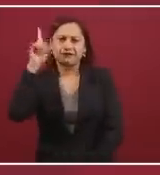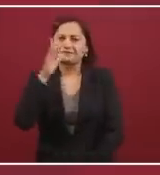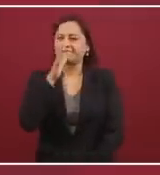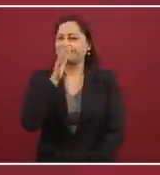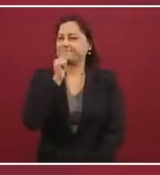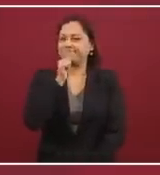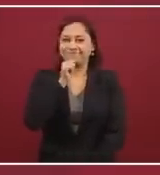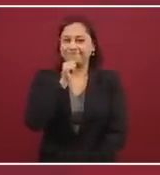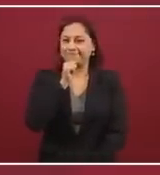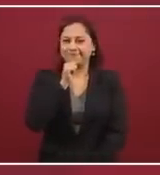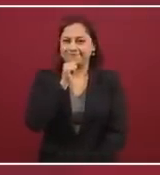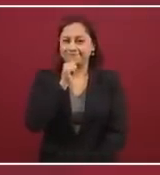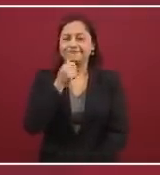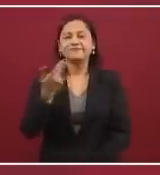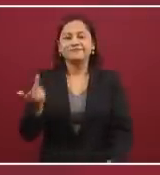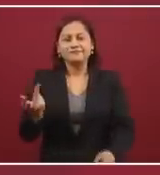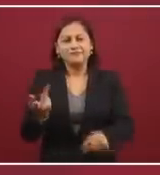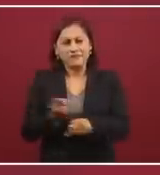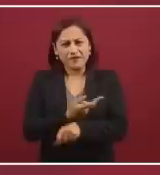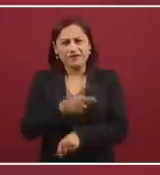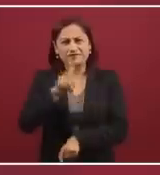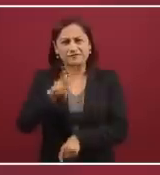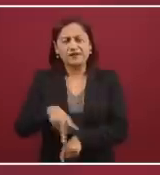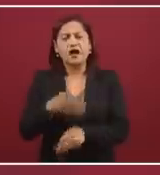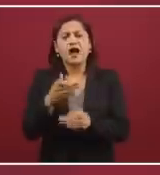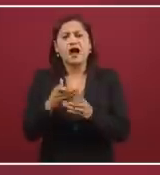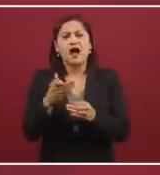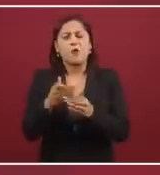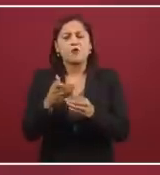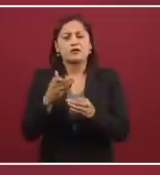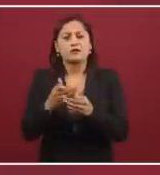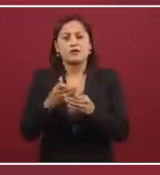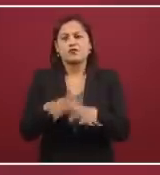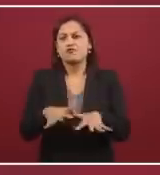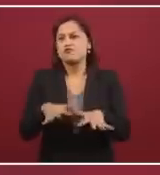es un fenómeno increíble